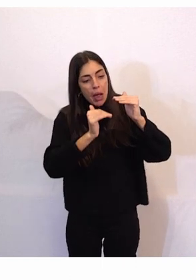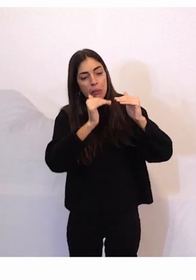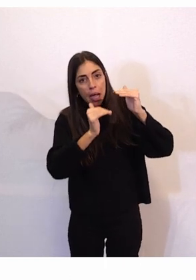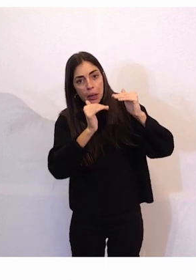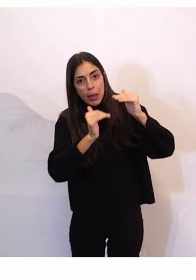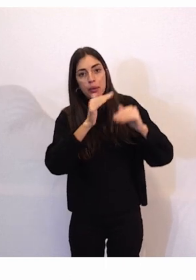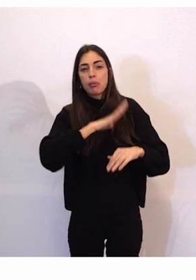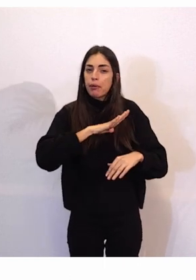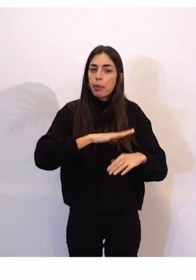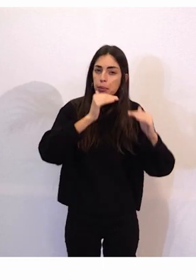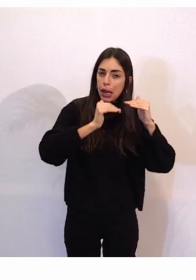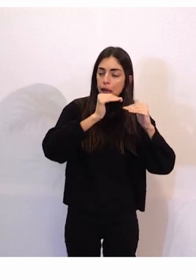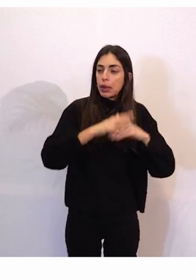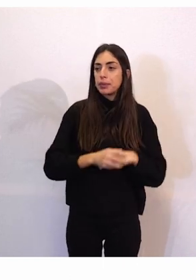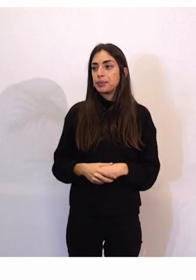bájale un poquito más.